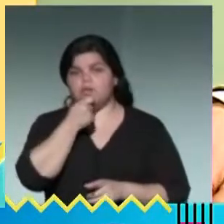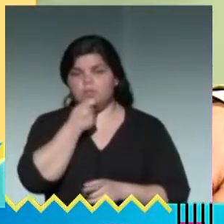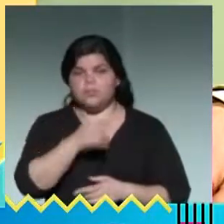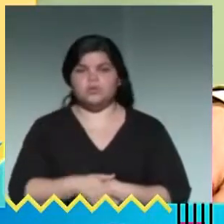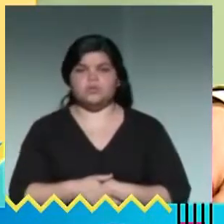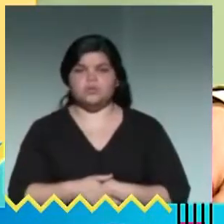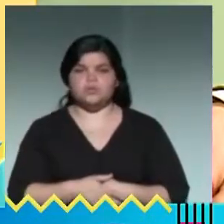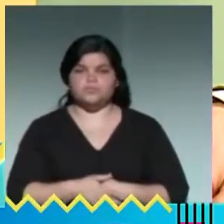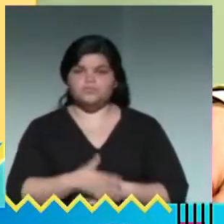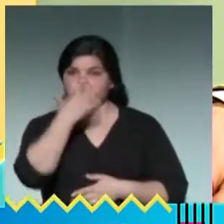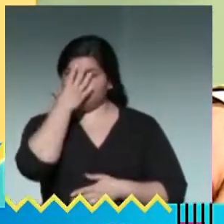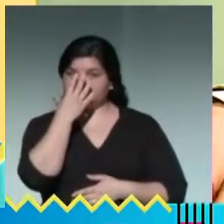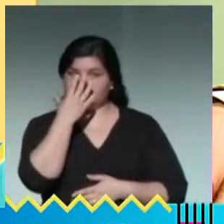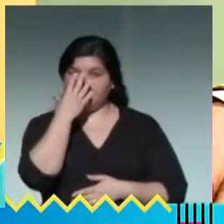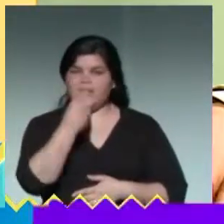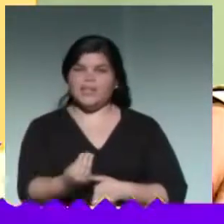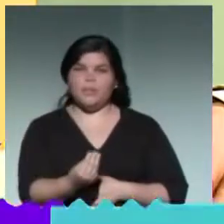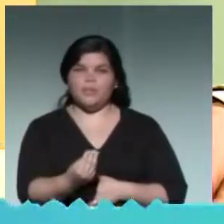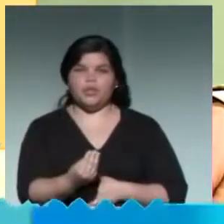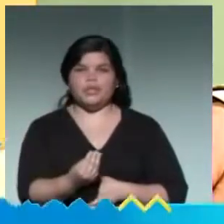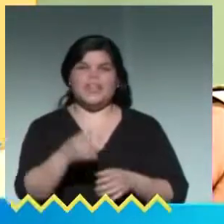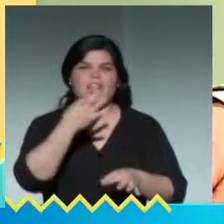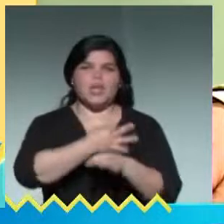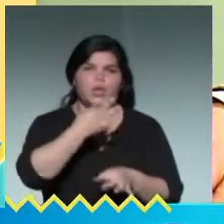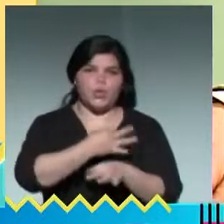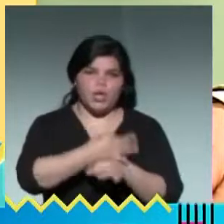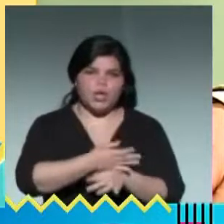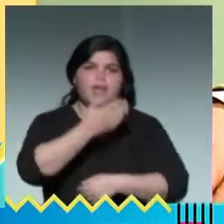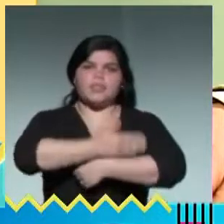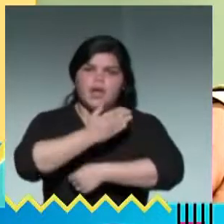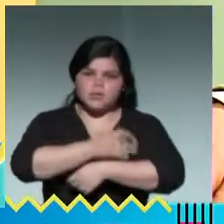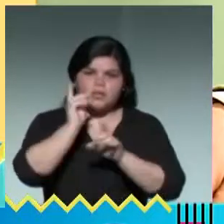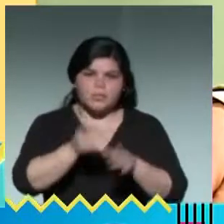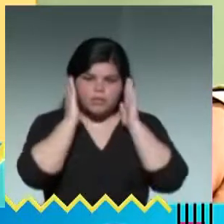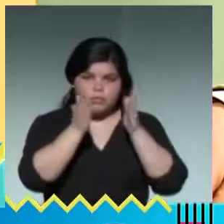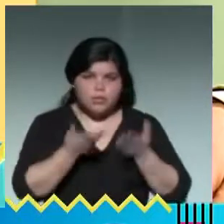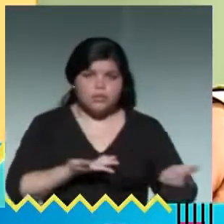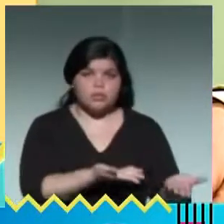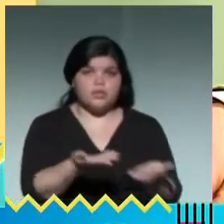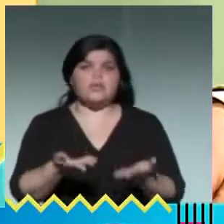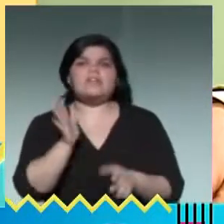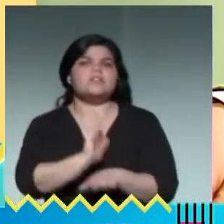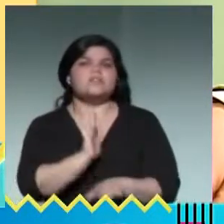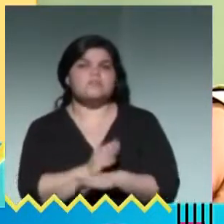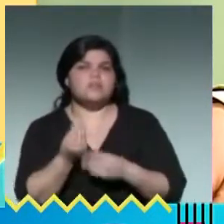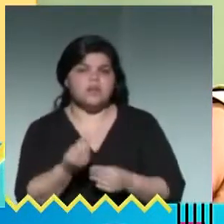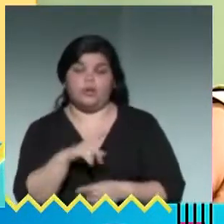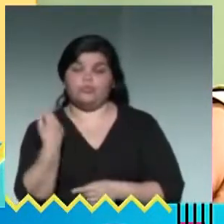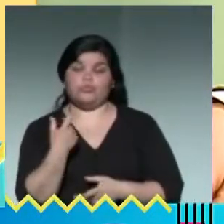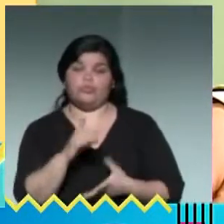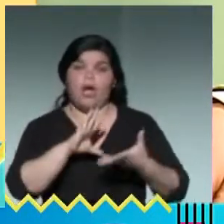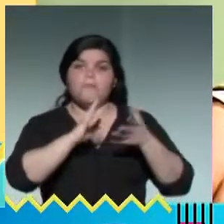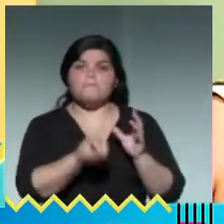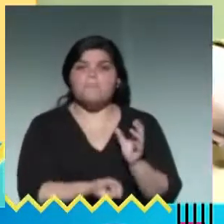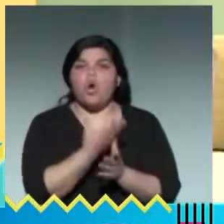contratado, hemos contemplado esa posibilidad y a los taxis también. ¿Esto qué significa? La renovación. En la renovación nosotros esperamos que